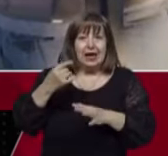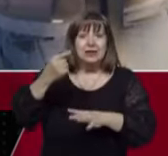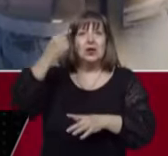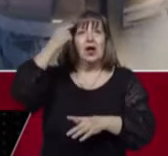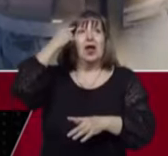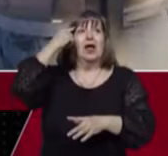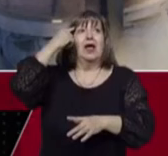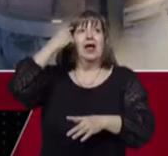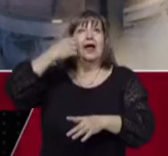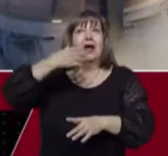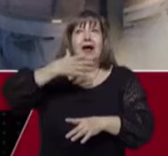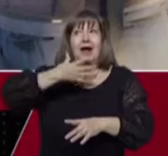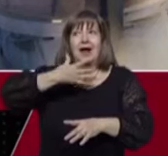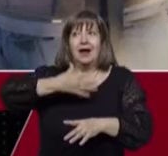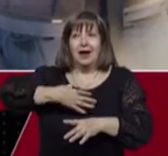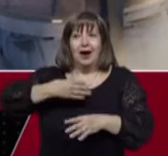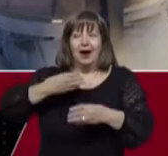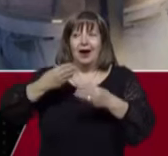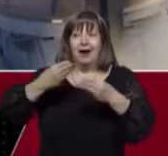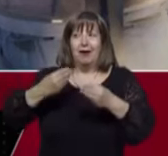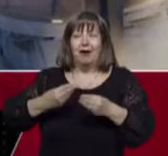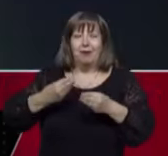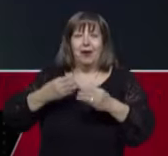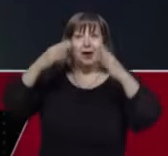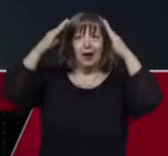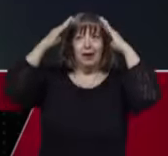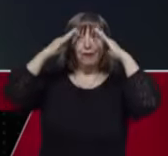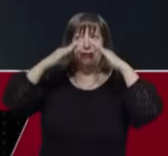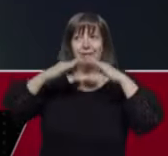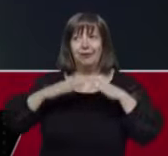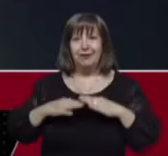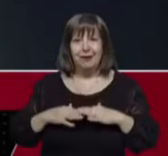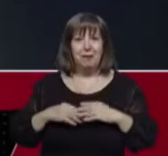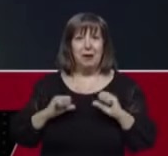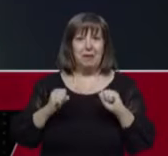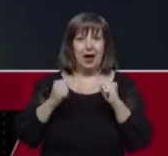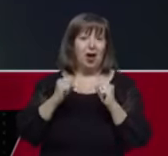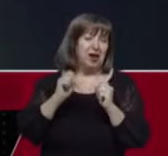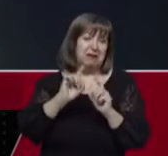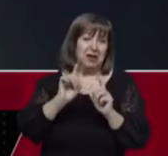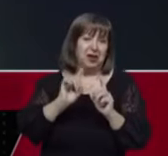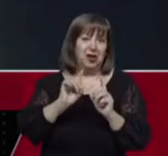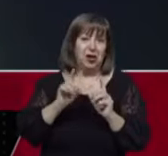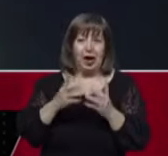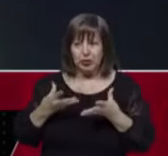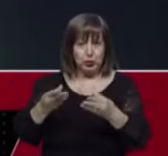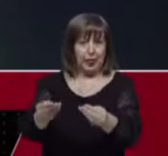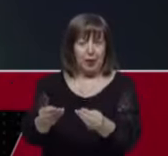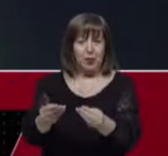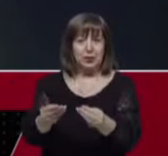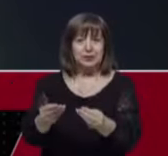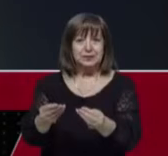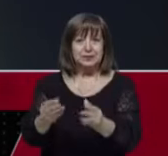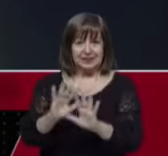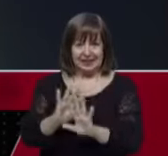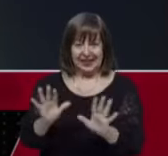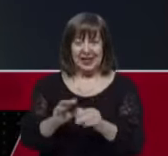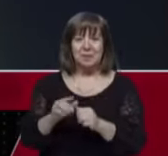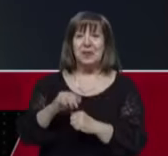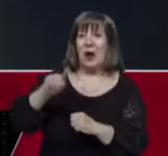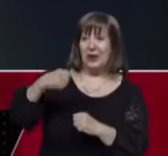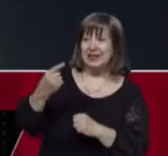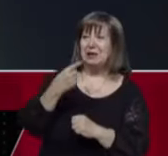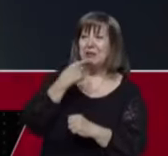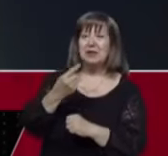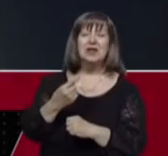habíamos ayudado, así que todavía no lo podemos creer. A ver, Gise, sumate acá, contame, bueno,